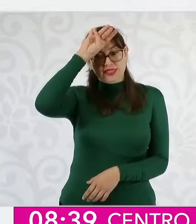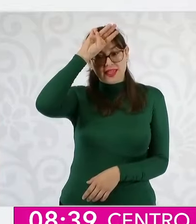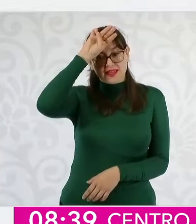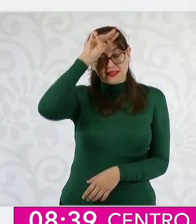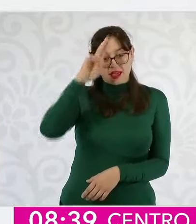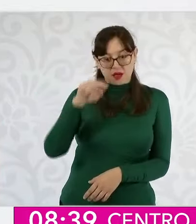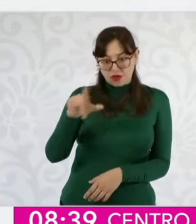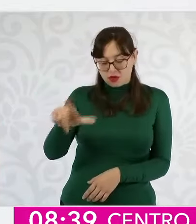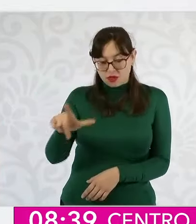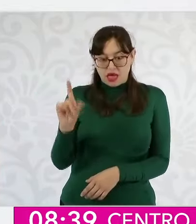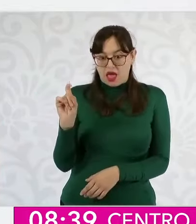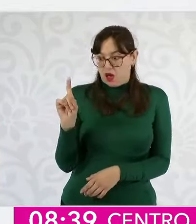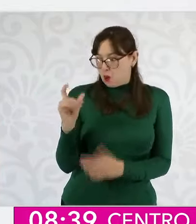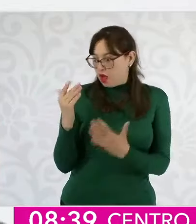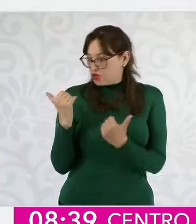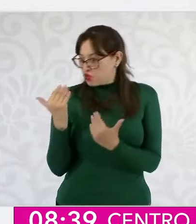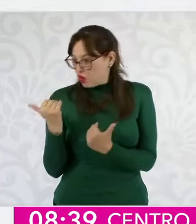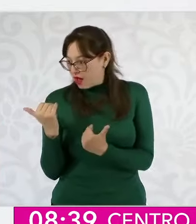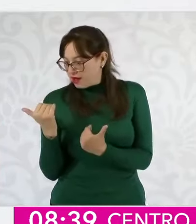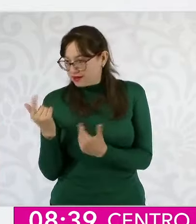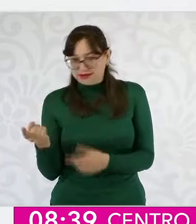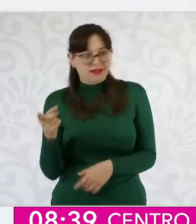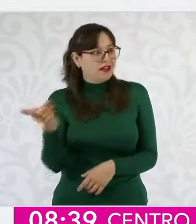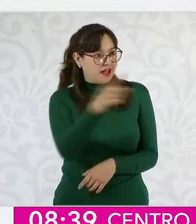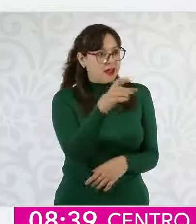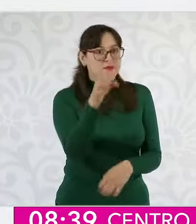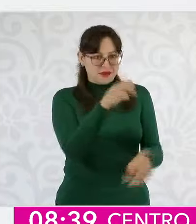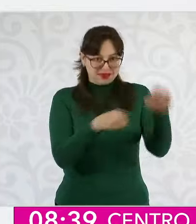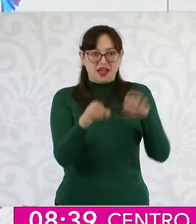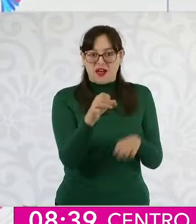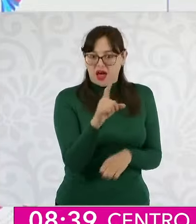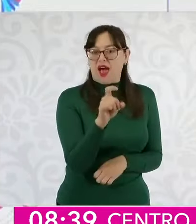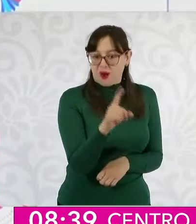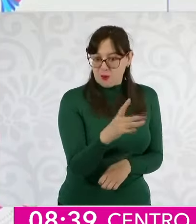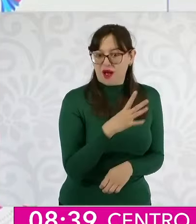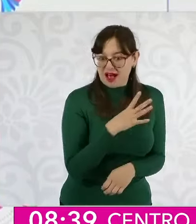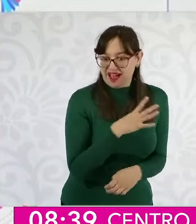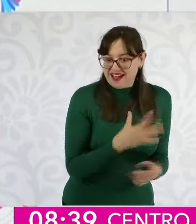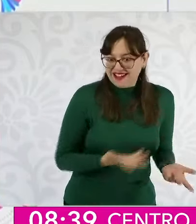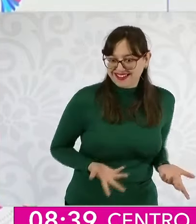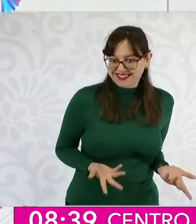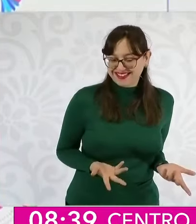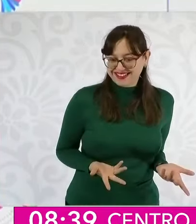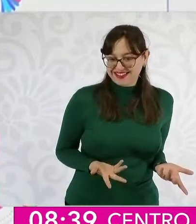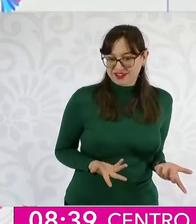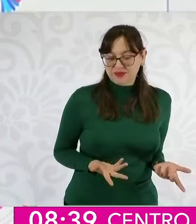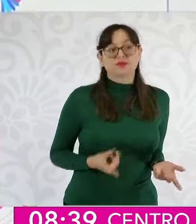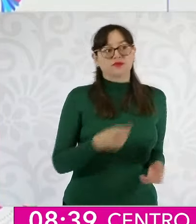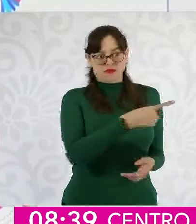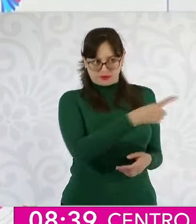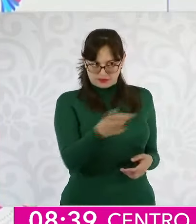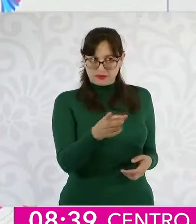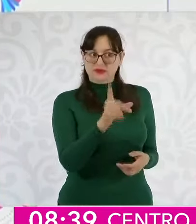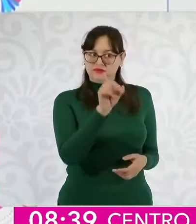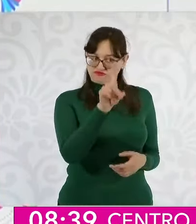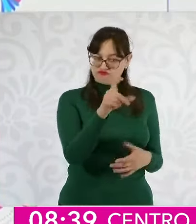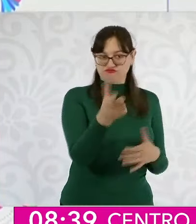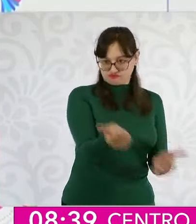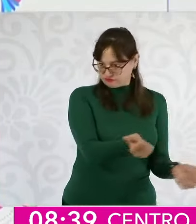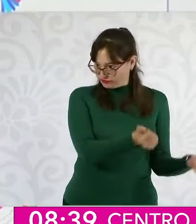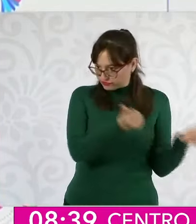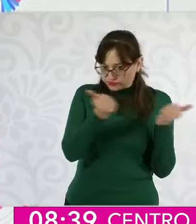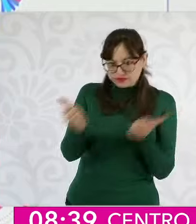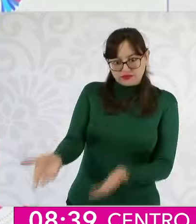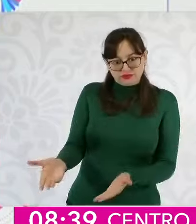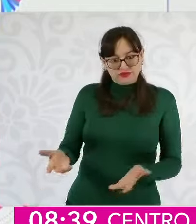León? Que en ese momento fue que se habló con los empresarios y se les dijo, a ver, qué parte del agua no estás utilizando, cómo